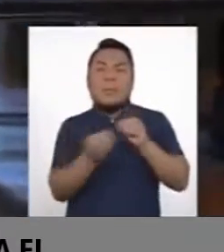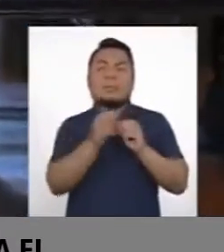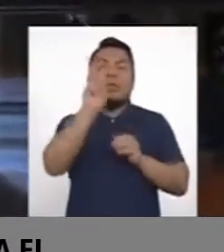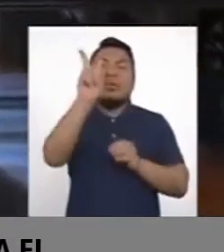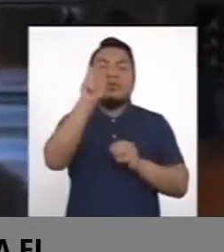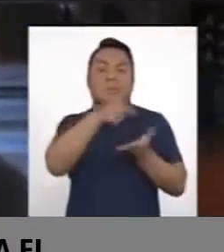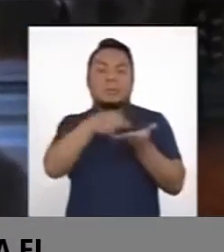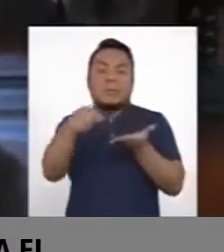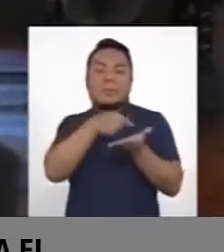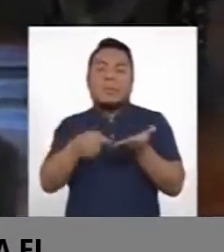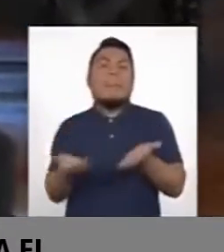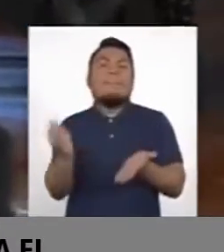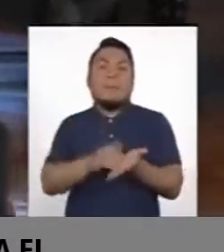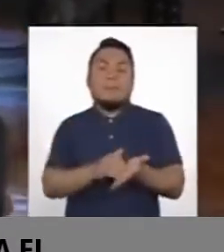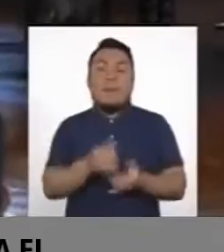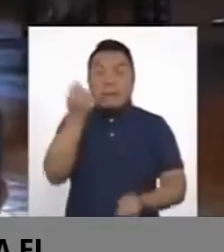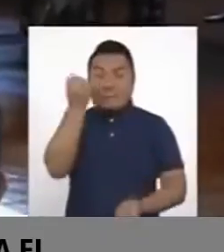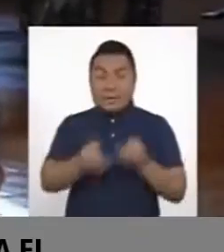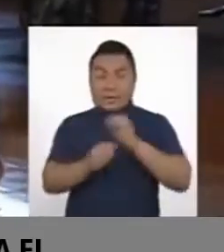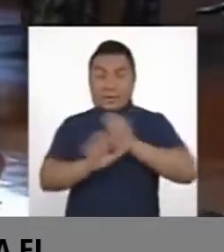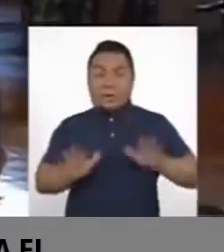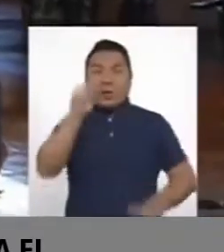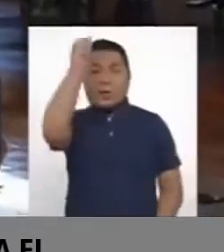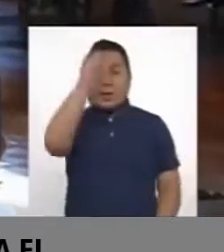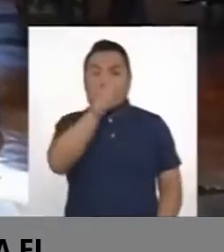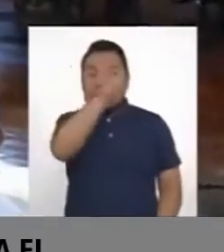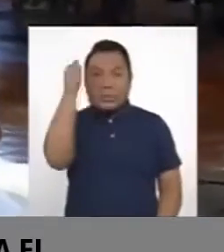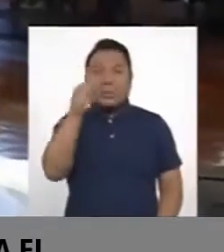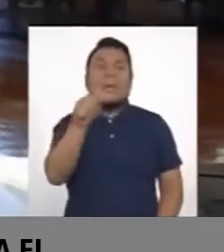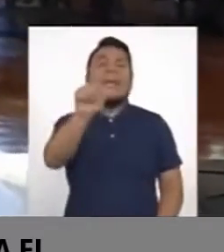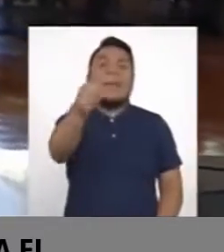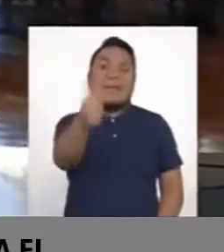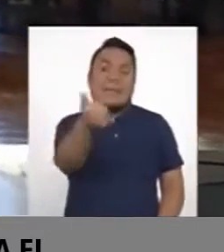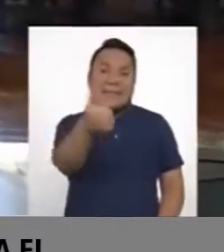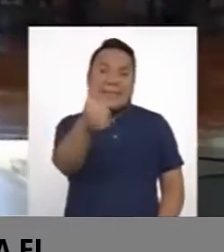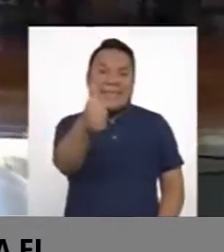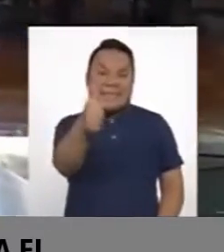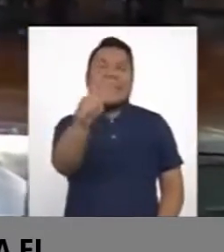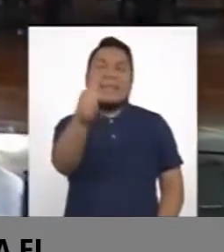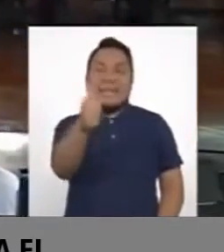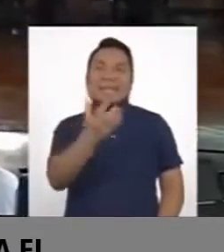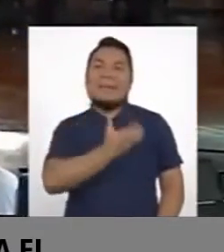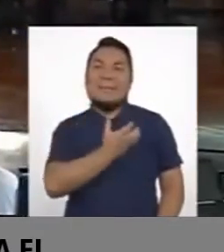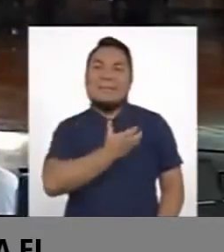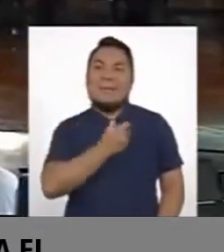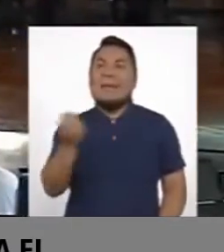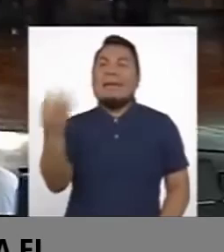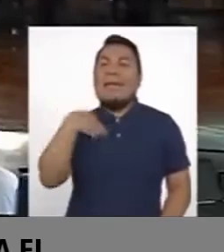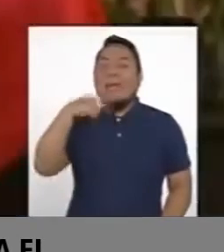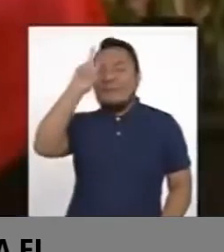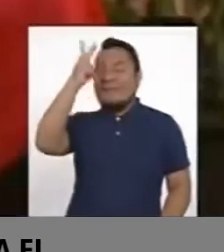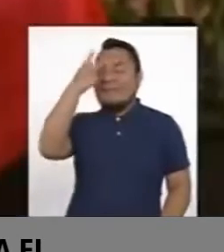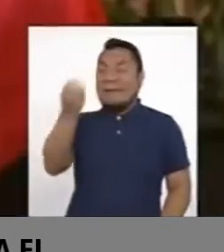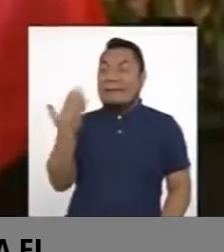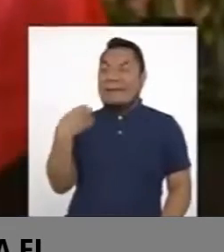2 semanas. Concluye el domingo 10 de mayo. Creo que una confusión de